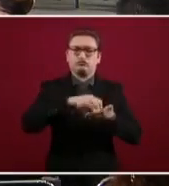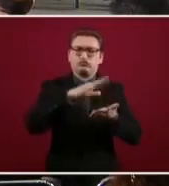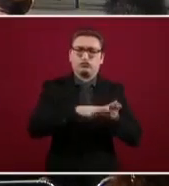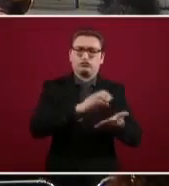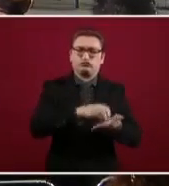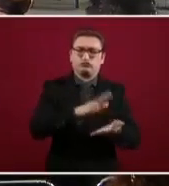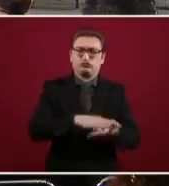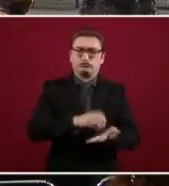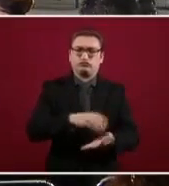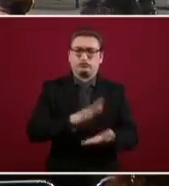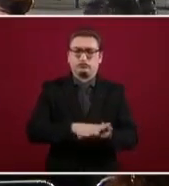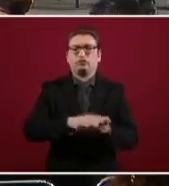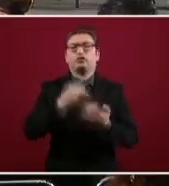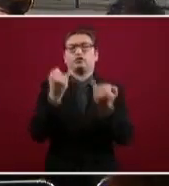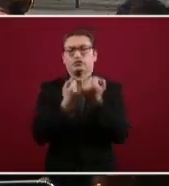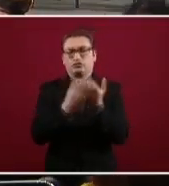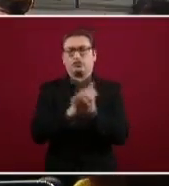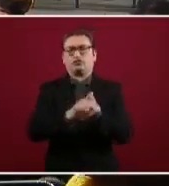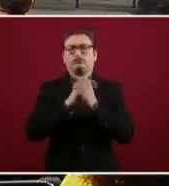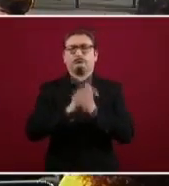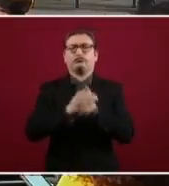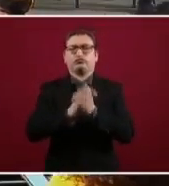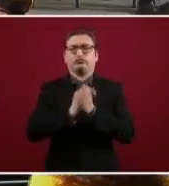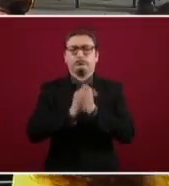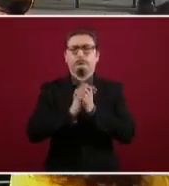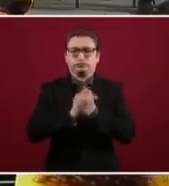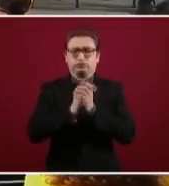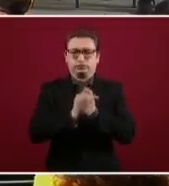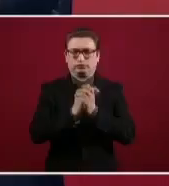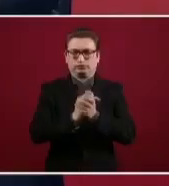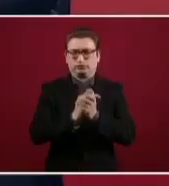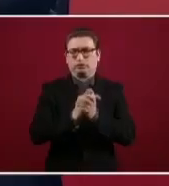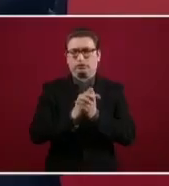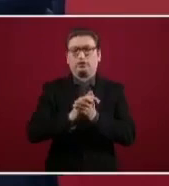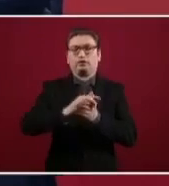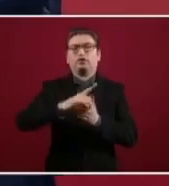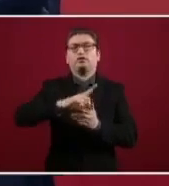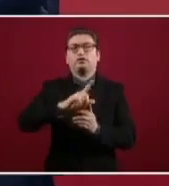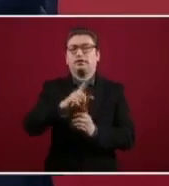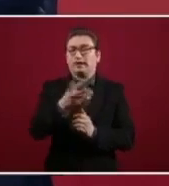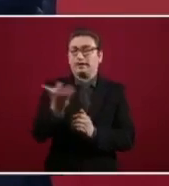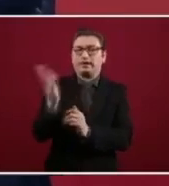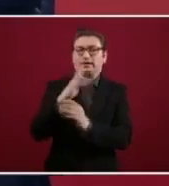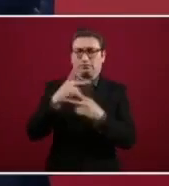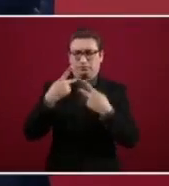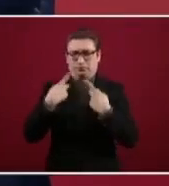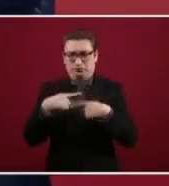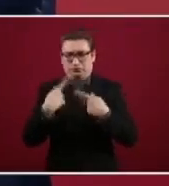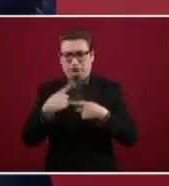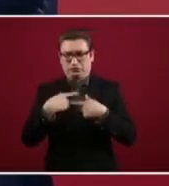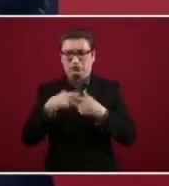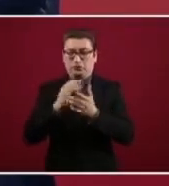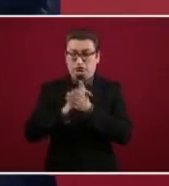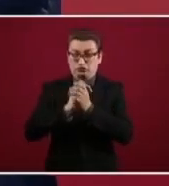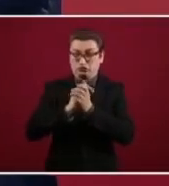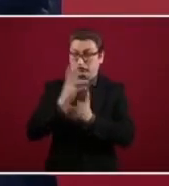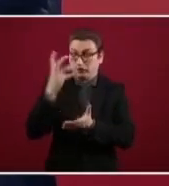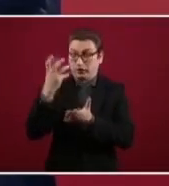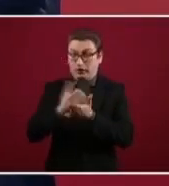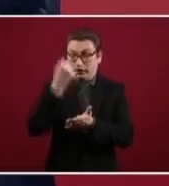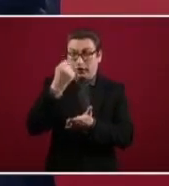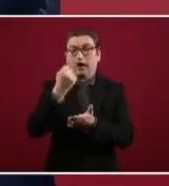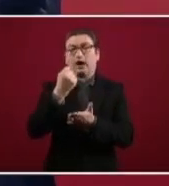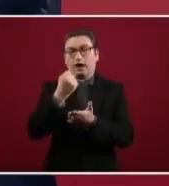y se realiza un sorteo que devuelve a los consumidores